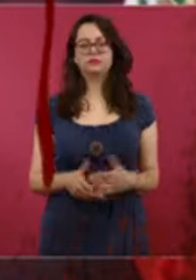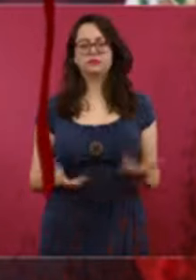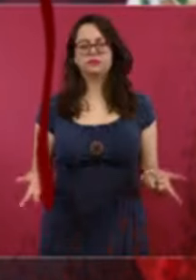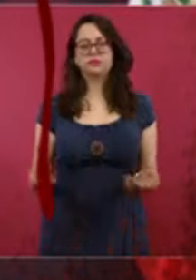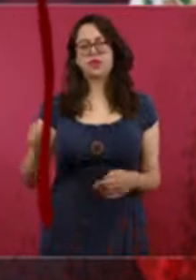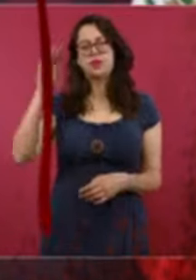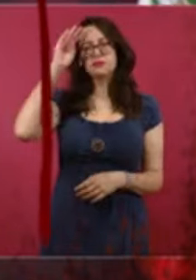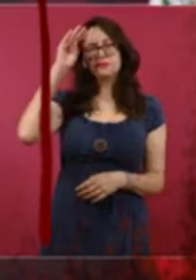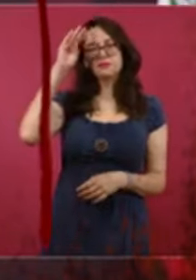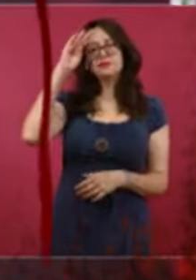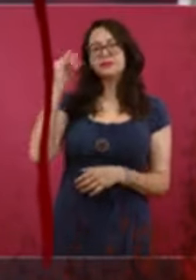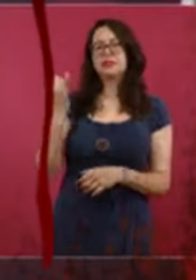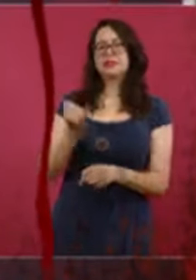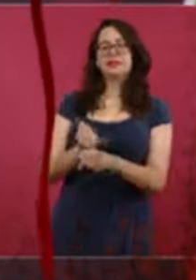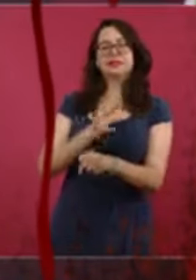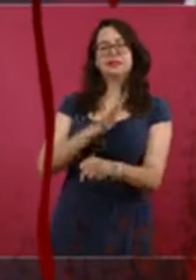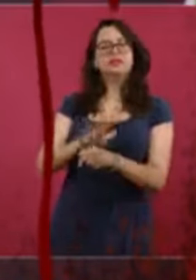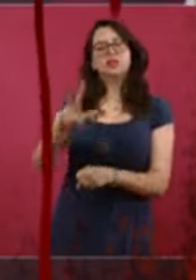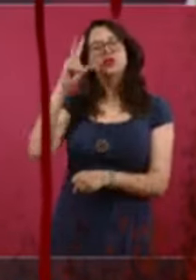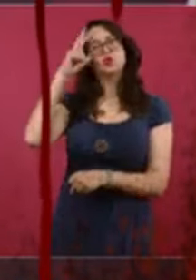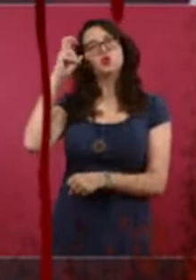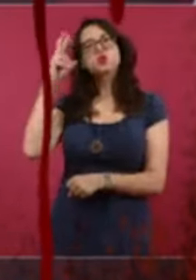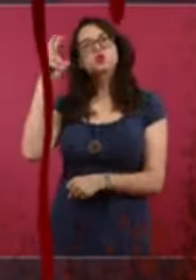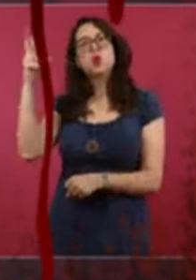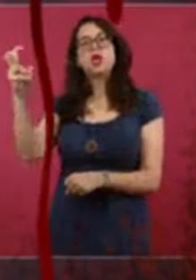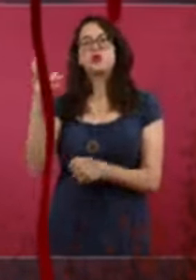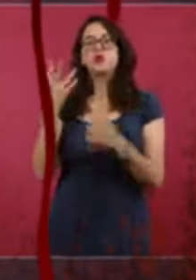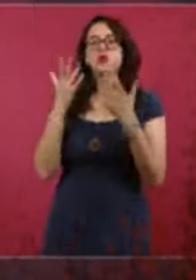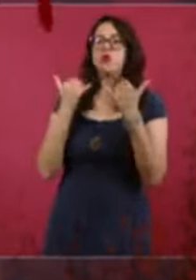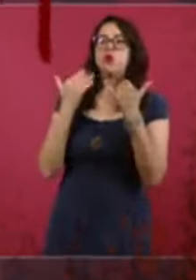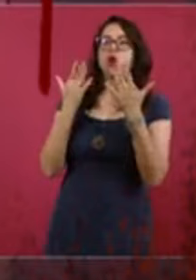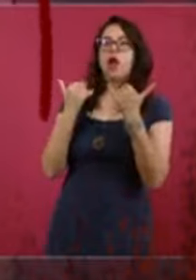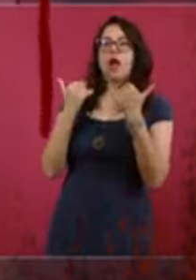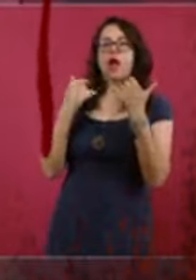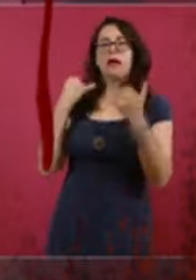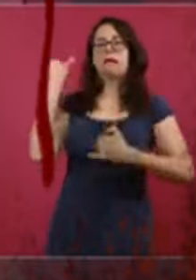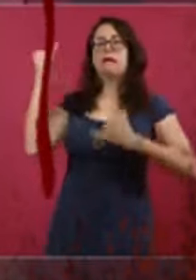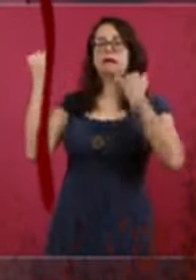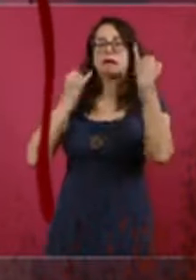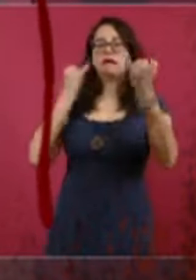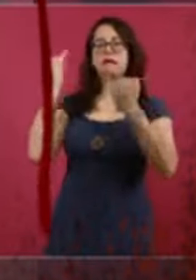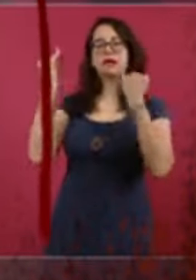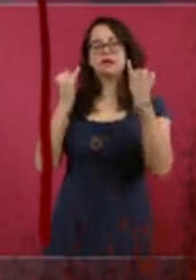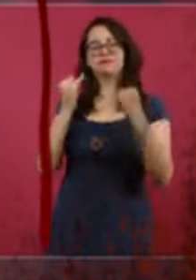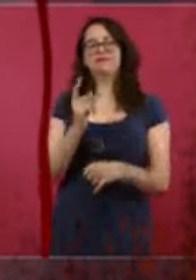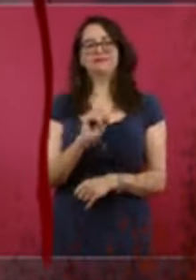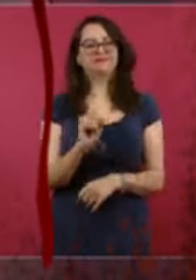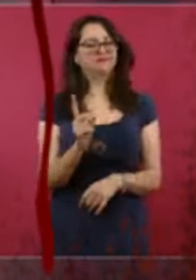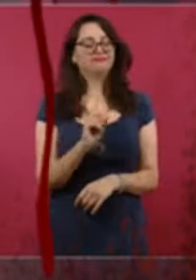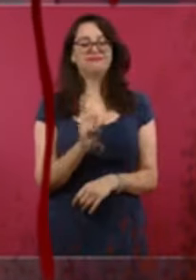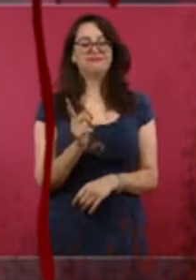menos todo, porque le falta muy poquito para que concluya el sexenio y ya debe estar así, a un